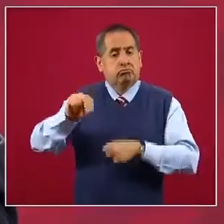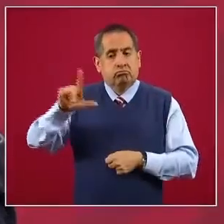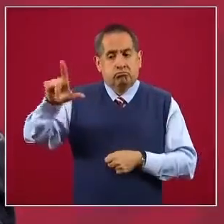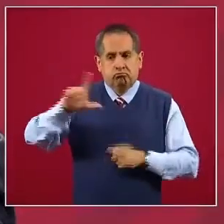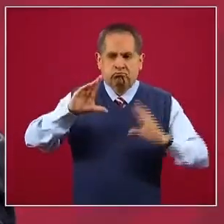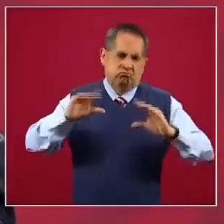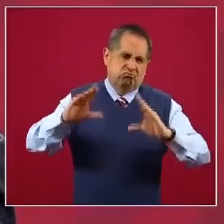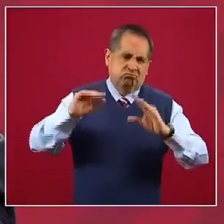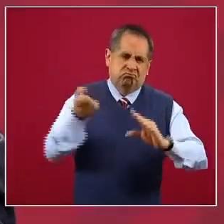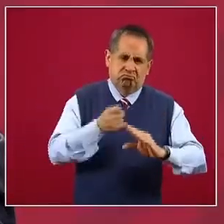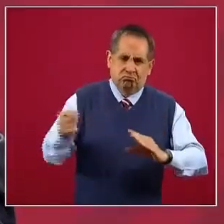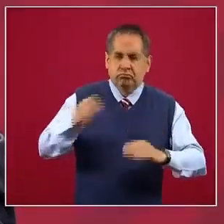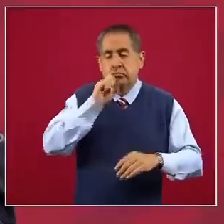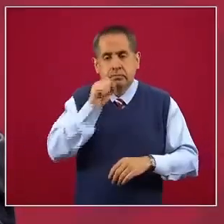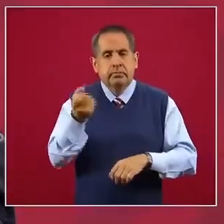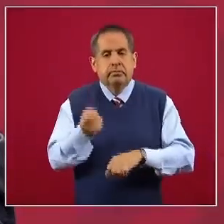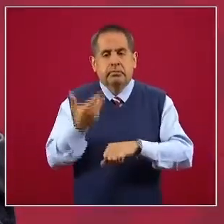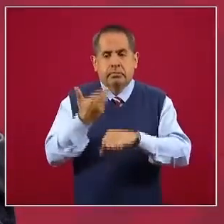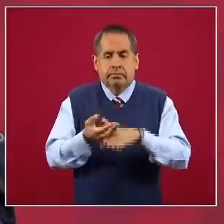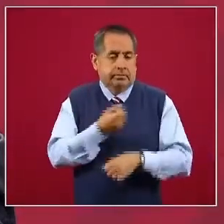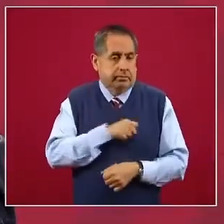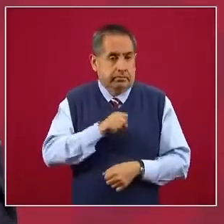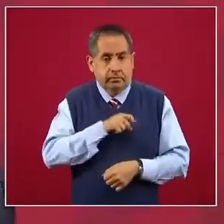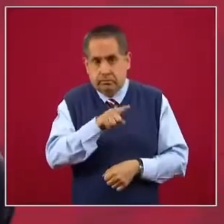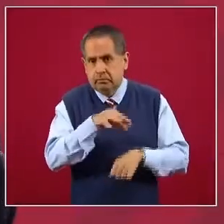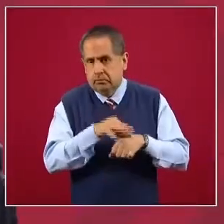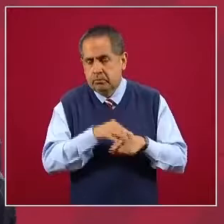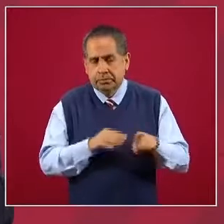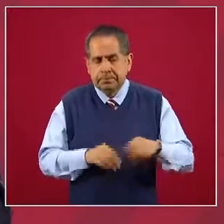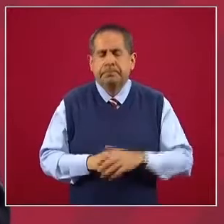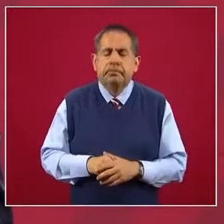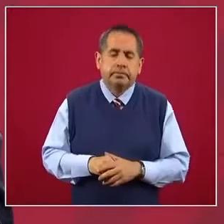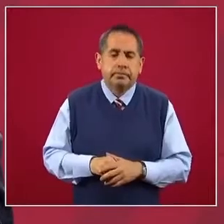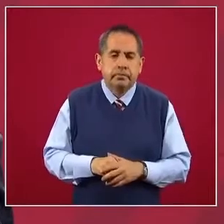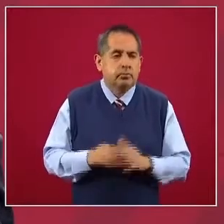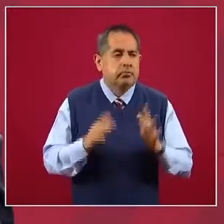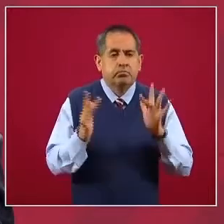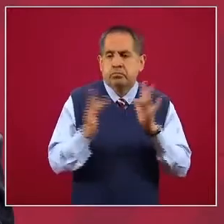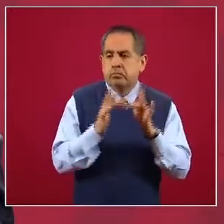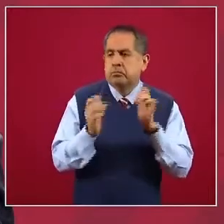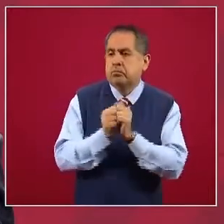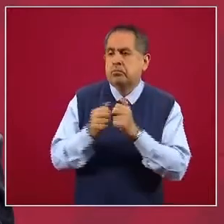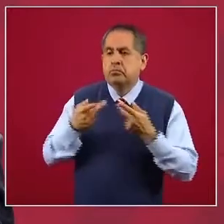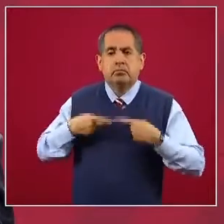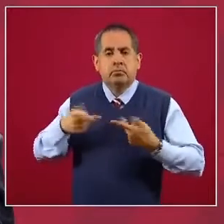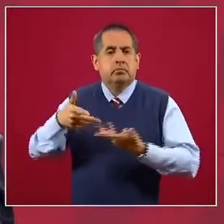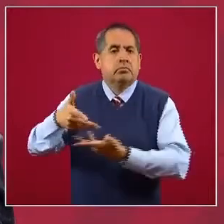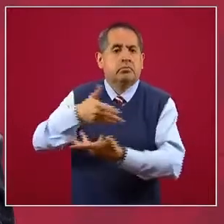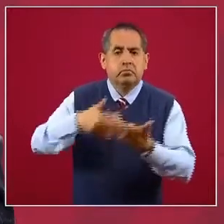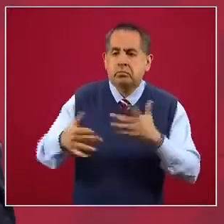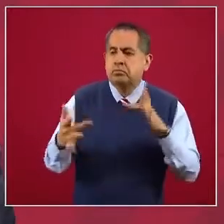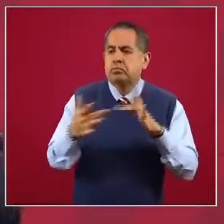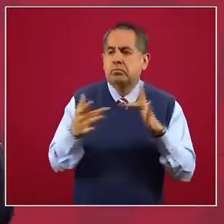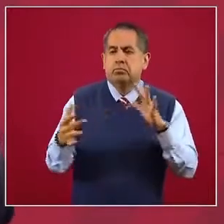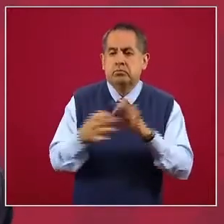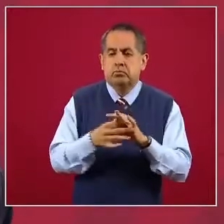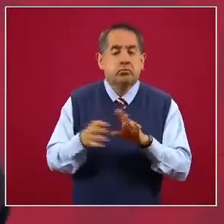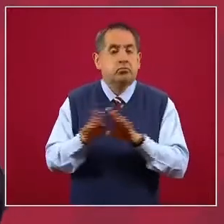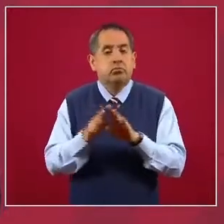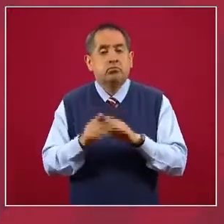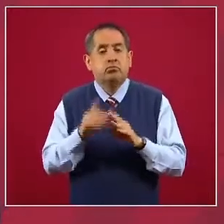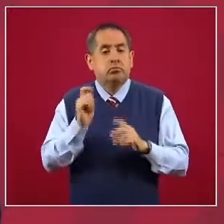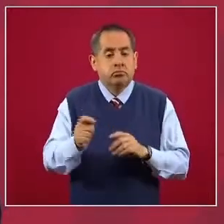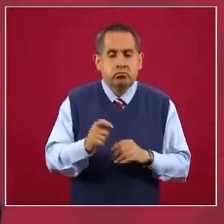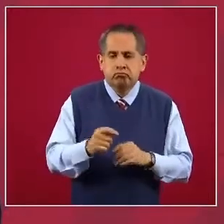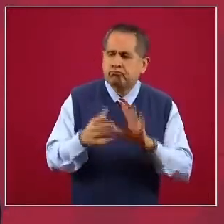León y además como secretario de Salud, es cómo la vinculación con la sociedad se ha dado a partir de estas